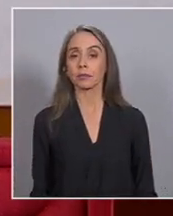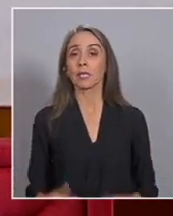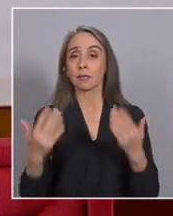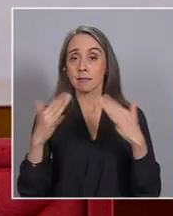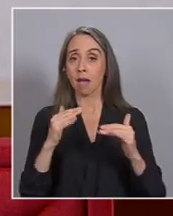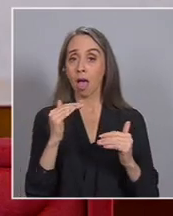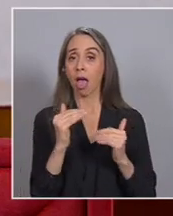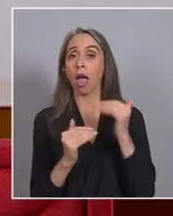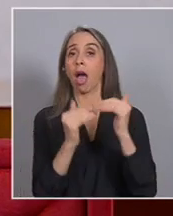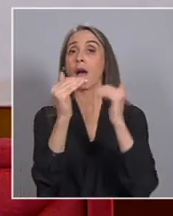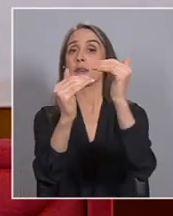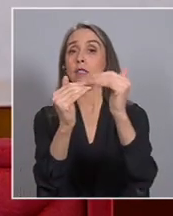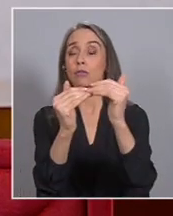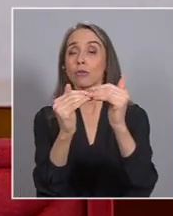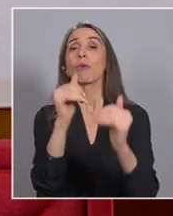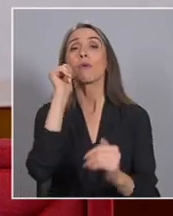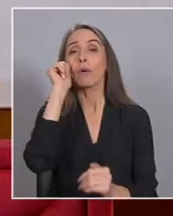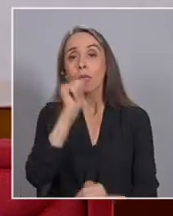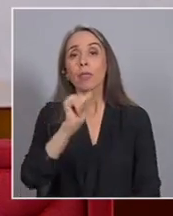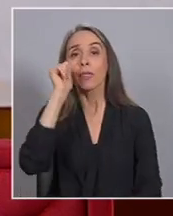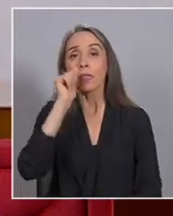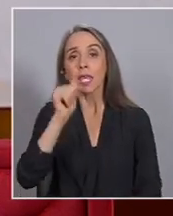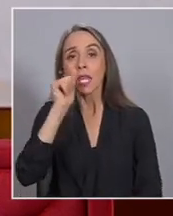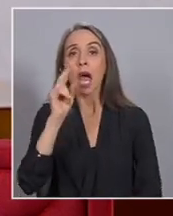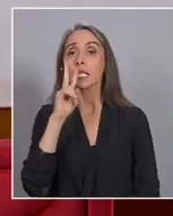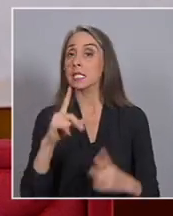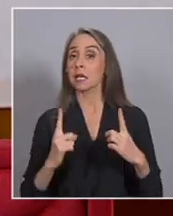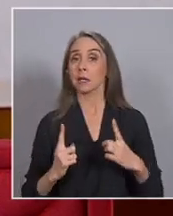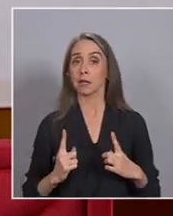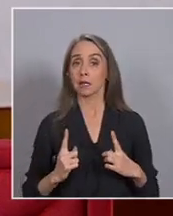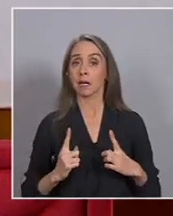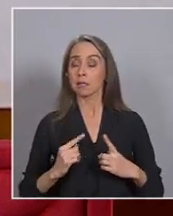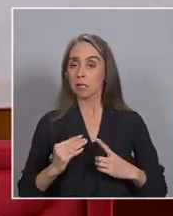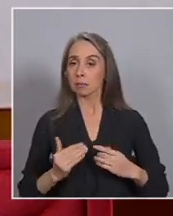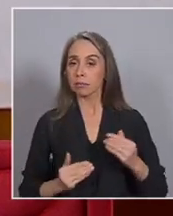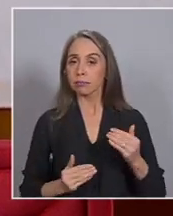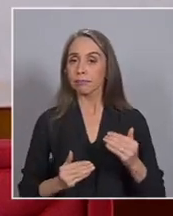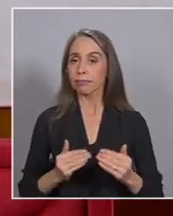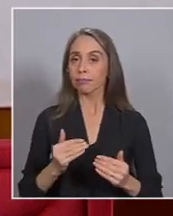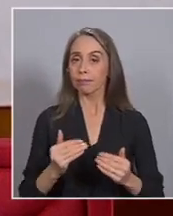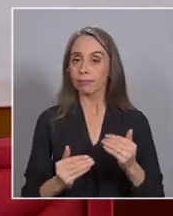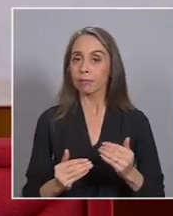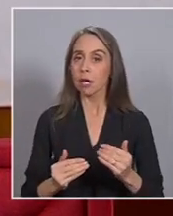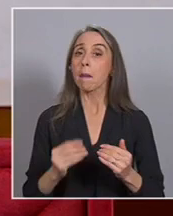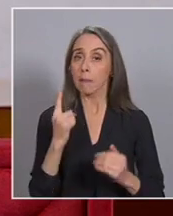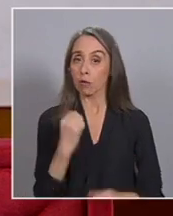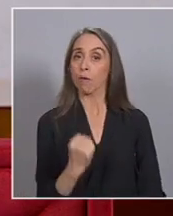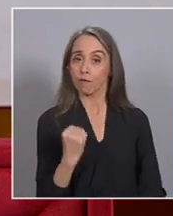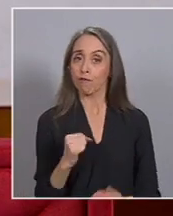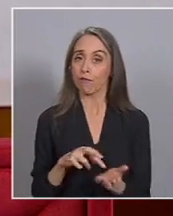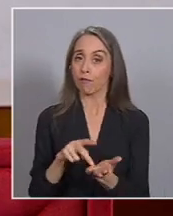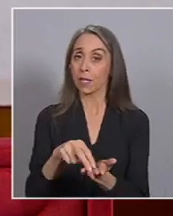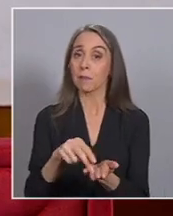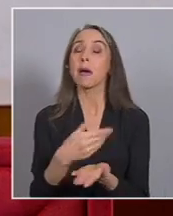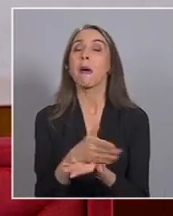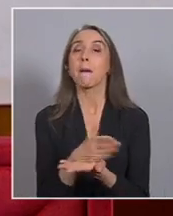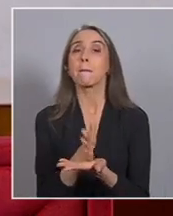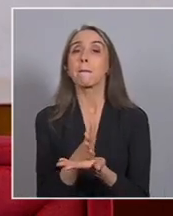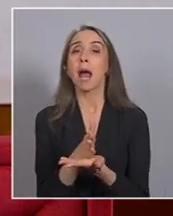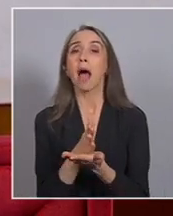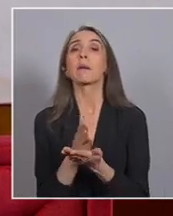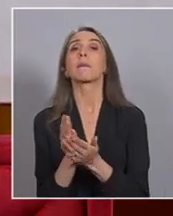Avanzamos día a día, sin descanso, a paso firme con el plan de emergencia